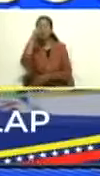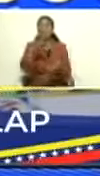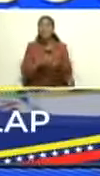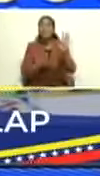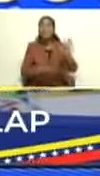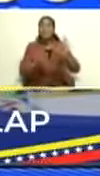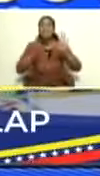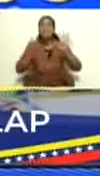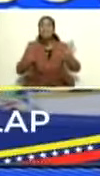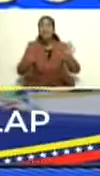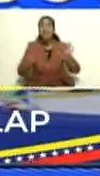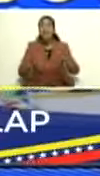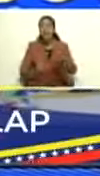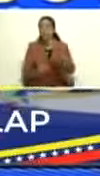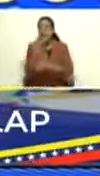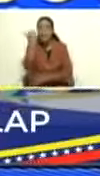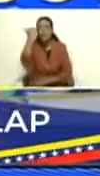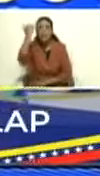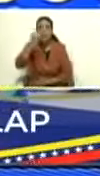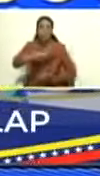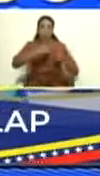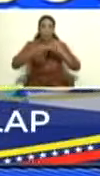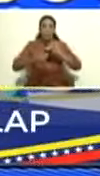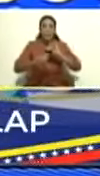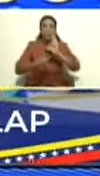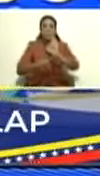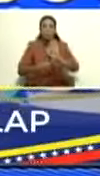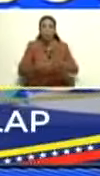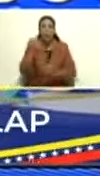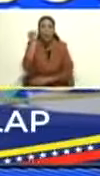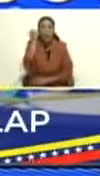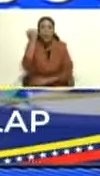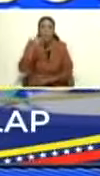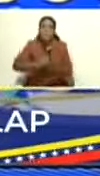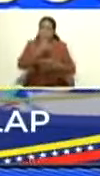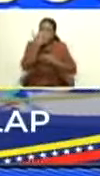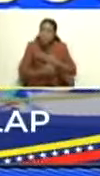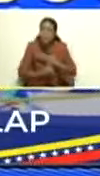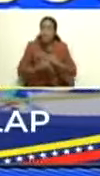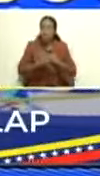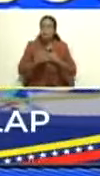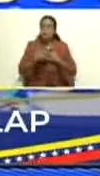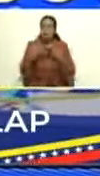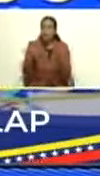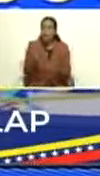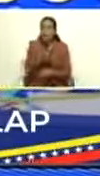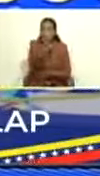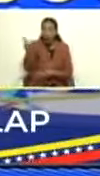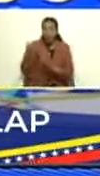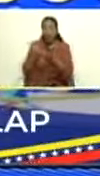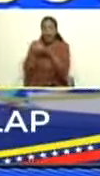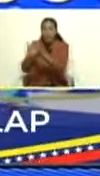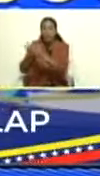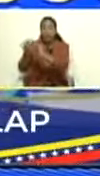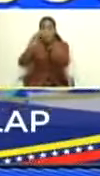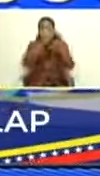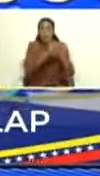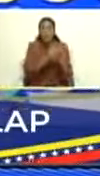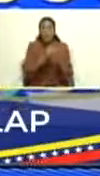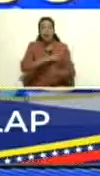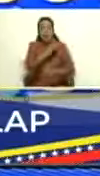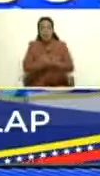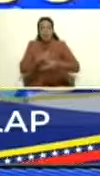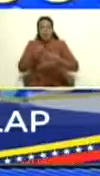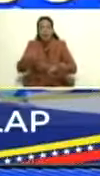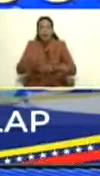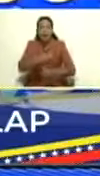nace la idea de los CLAP, con la idea de empoderar al pueblo en